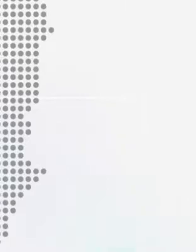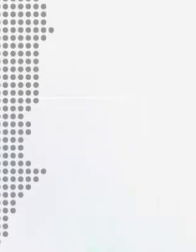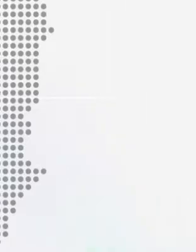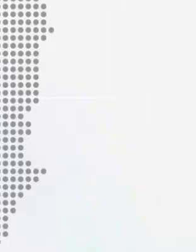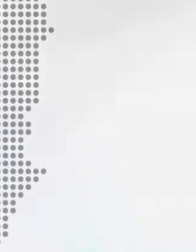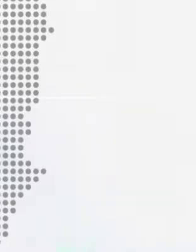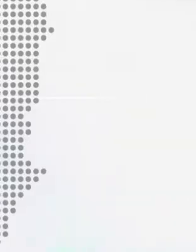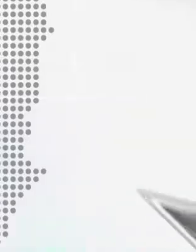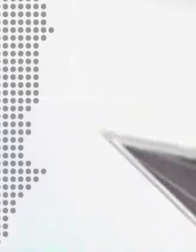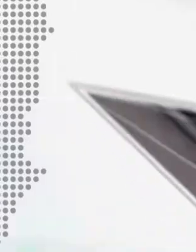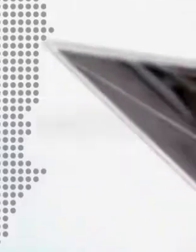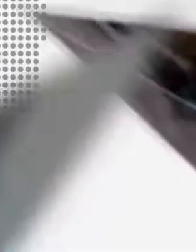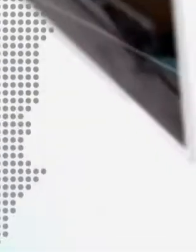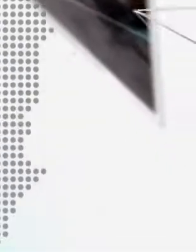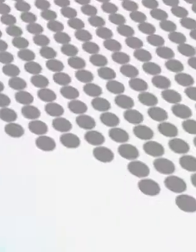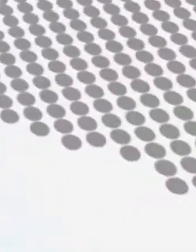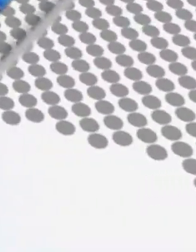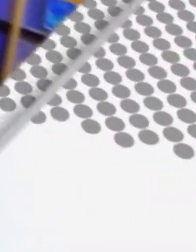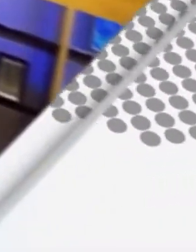Música